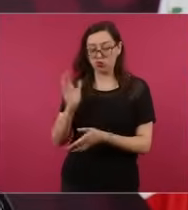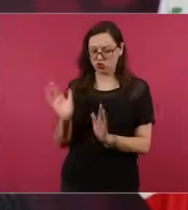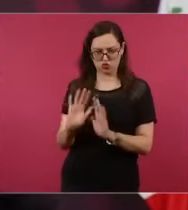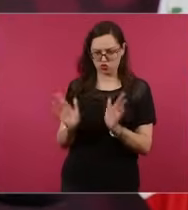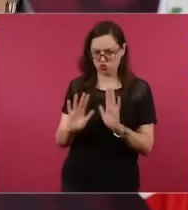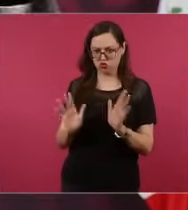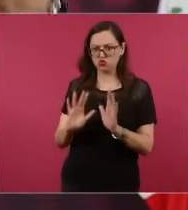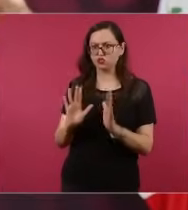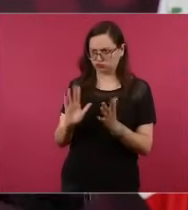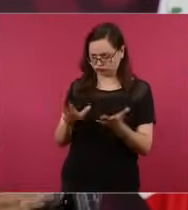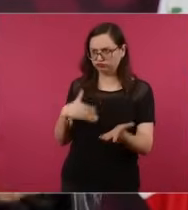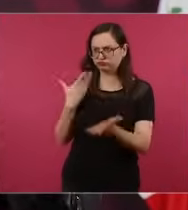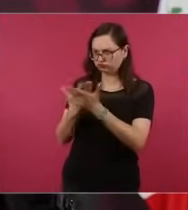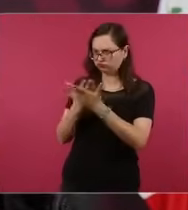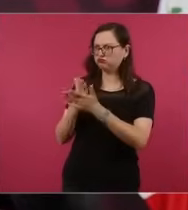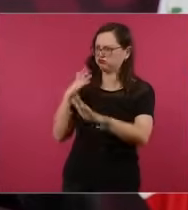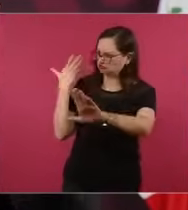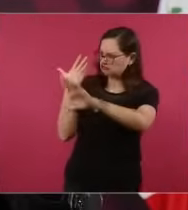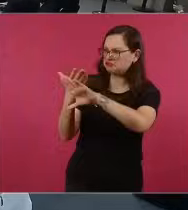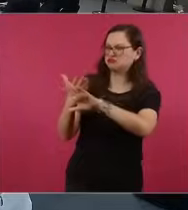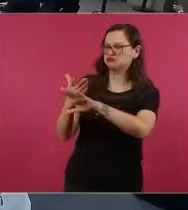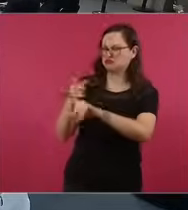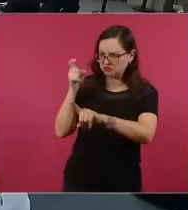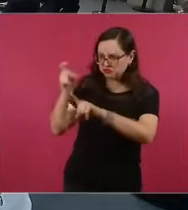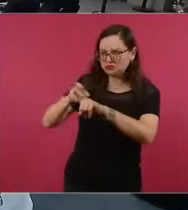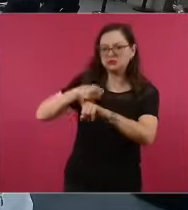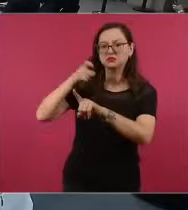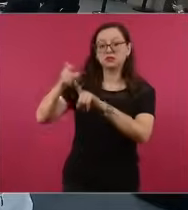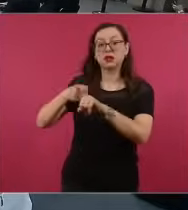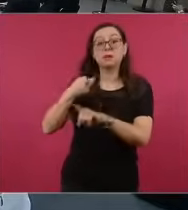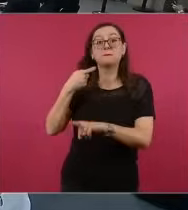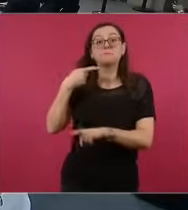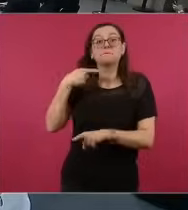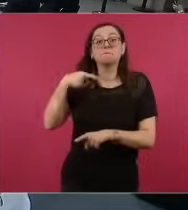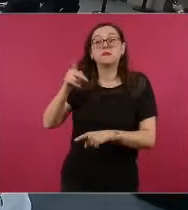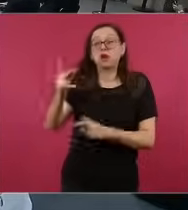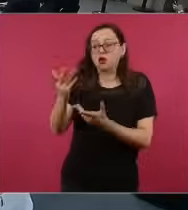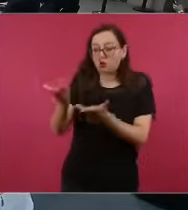pero que estén pensando en intereses